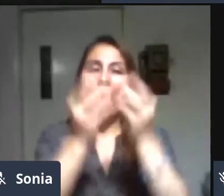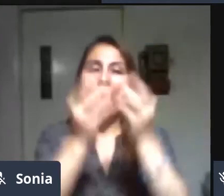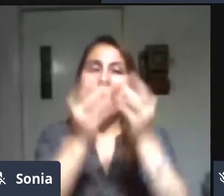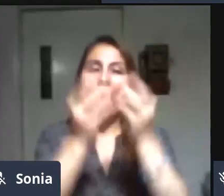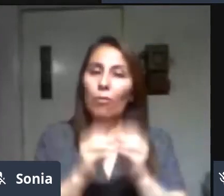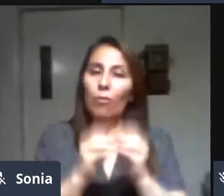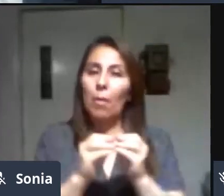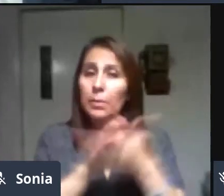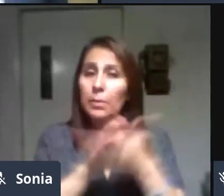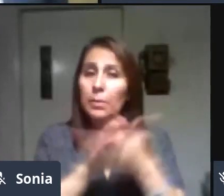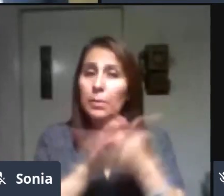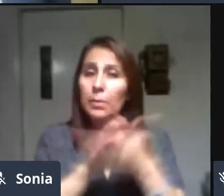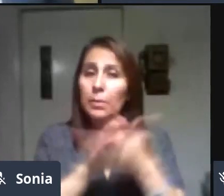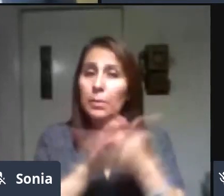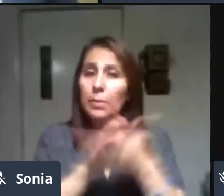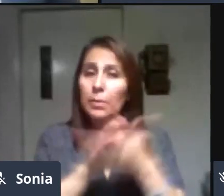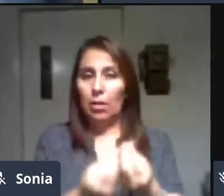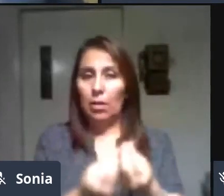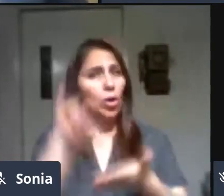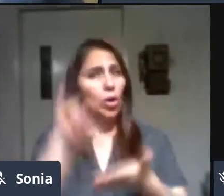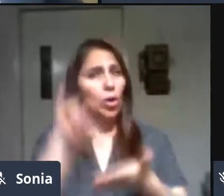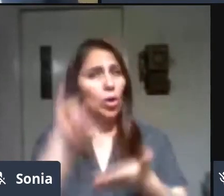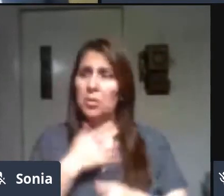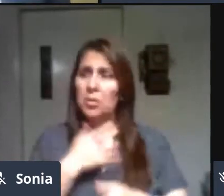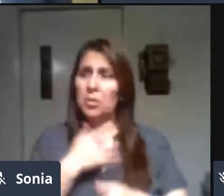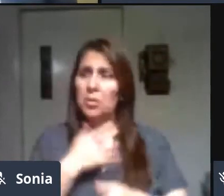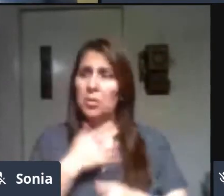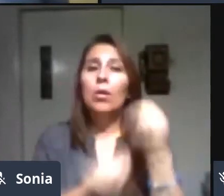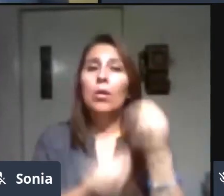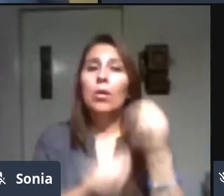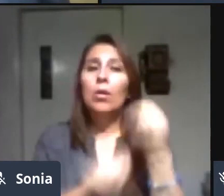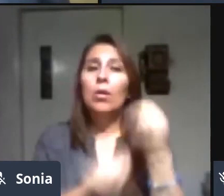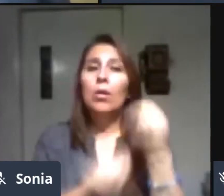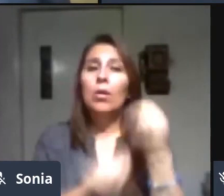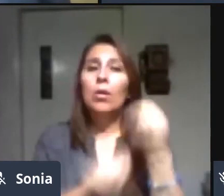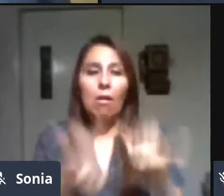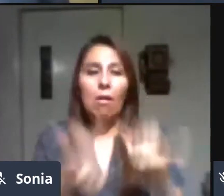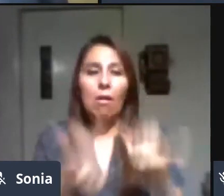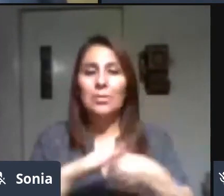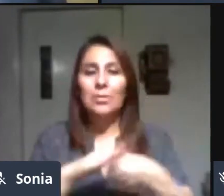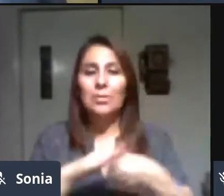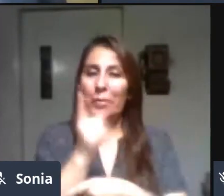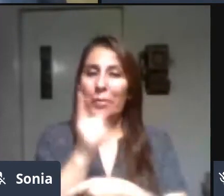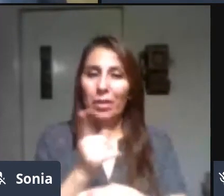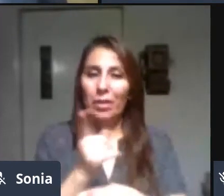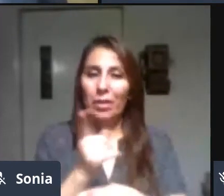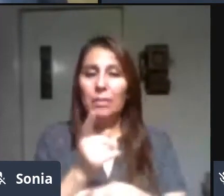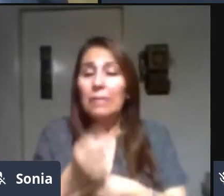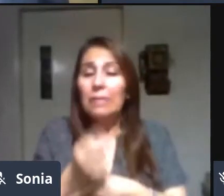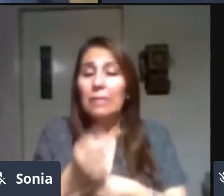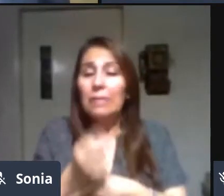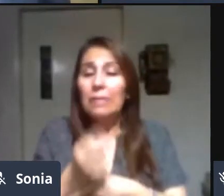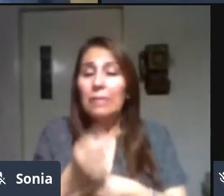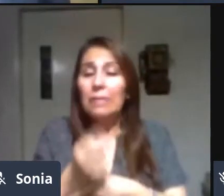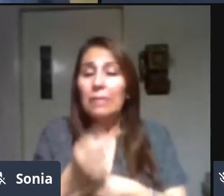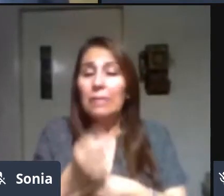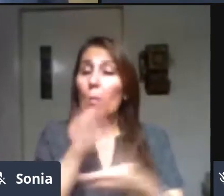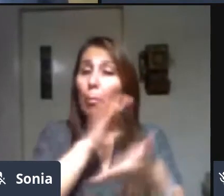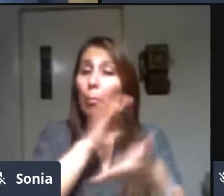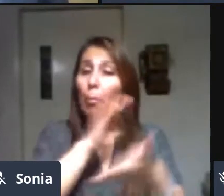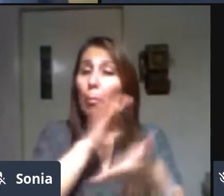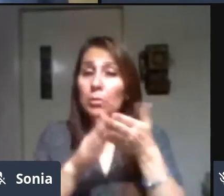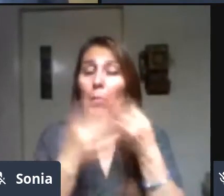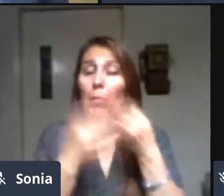políticas hay casi que una autorización casita para poder hablar y decir higham esta niña de esta